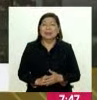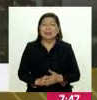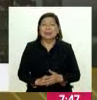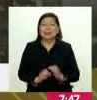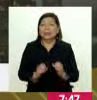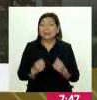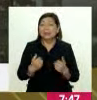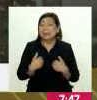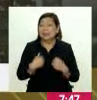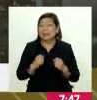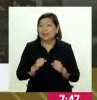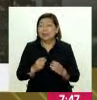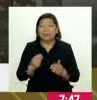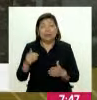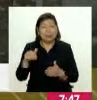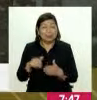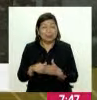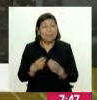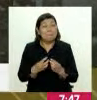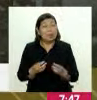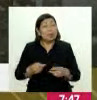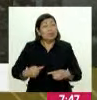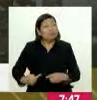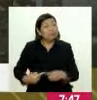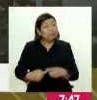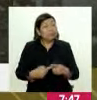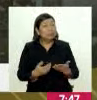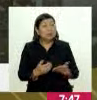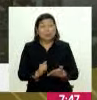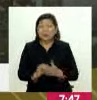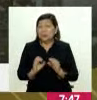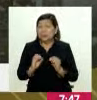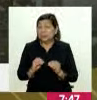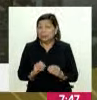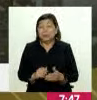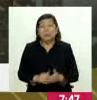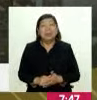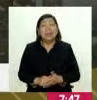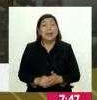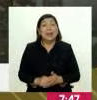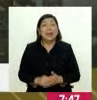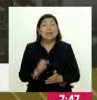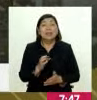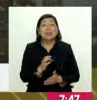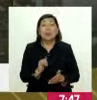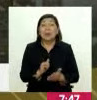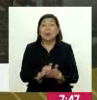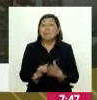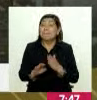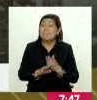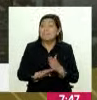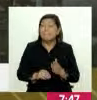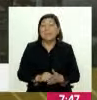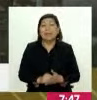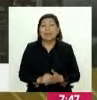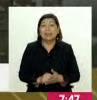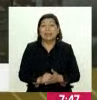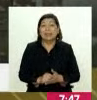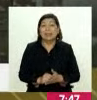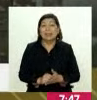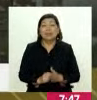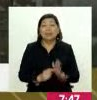sí tiene que en su momento ser materia de discusión, pero ojo, eso no sea la cifra repartidora, sino se dé básicamente a